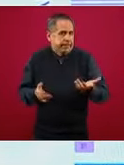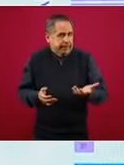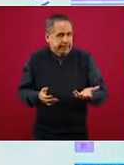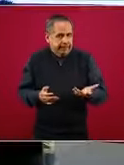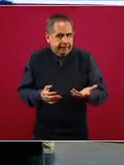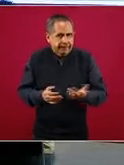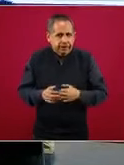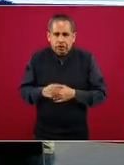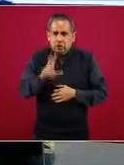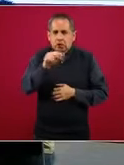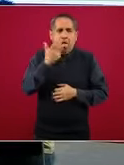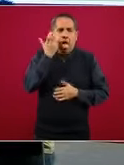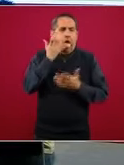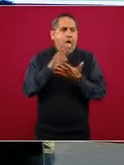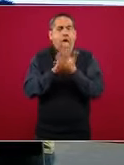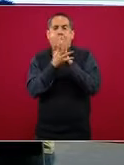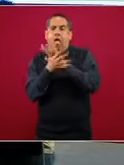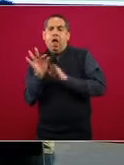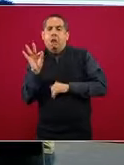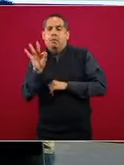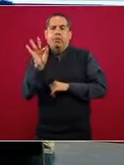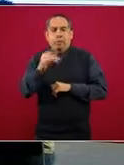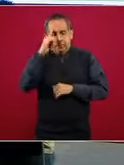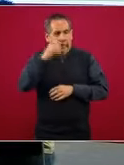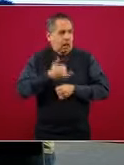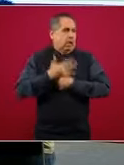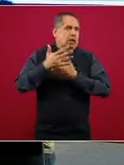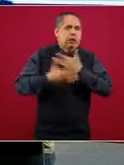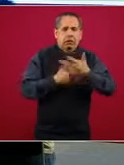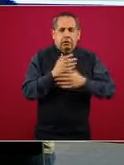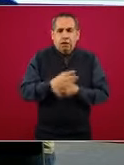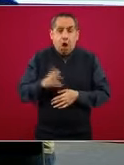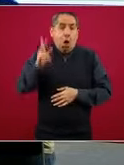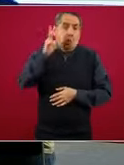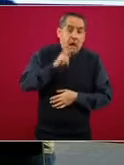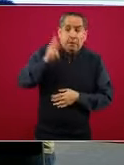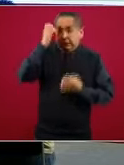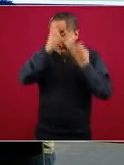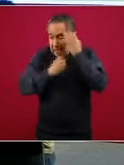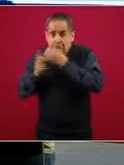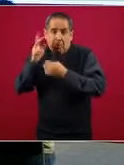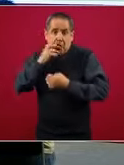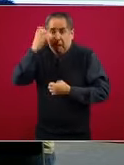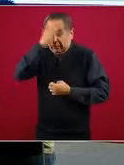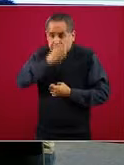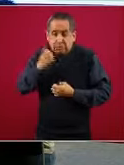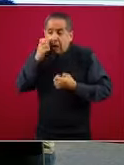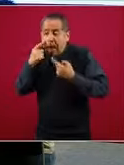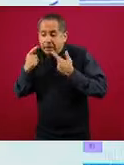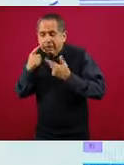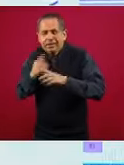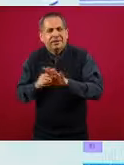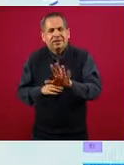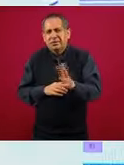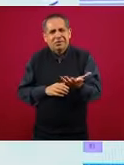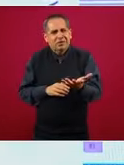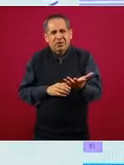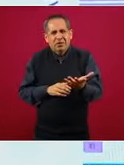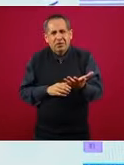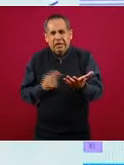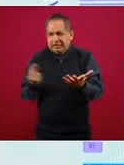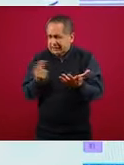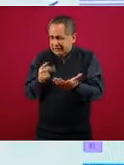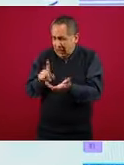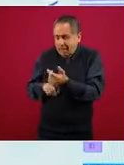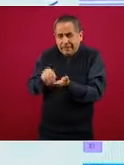Entonces, no cambiemos el discurso a algo estorboso. Pruebas, pruebas, pruebas. Lo que necesitamos es que se complete lo básico de las